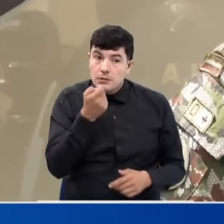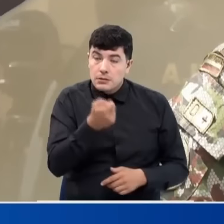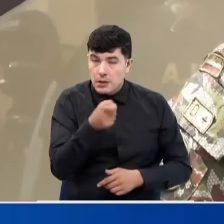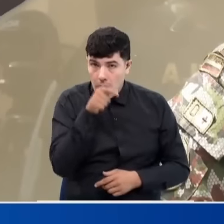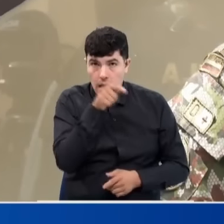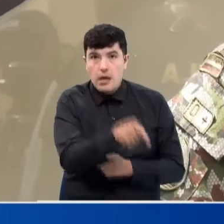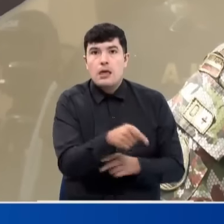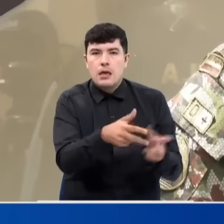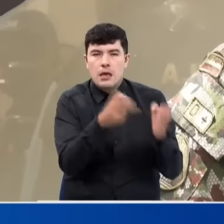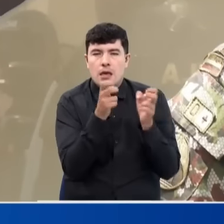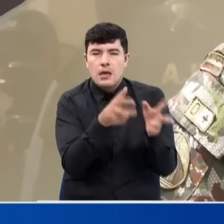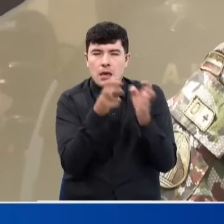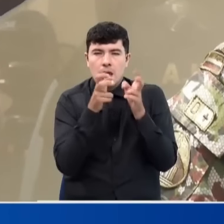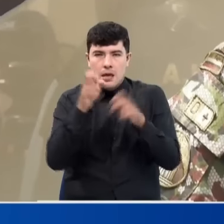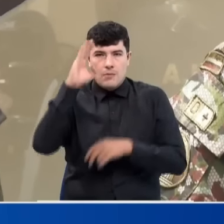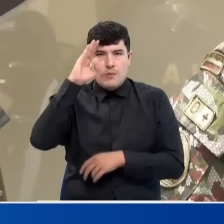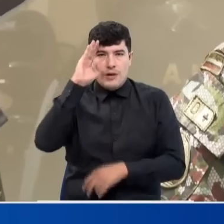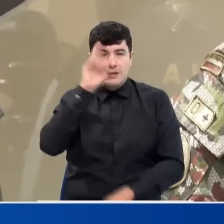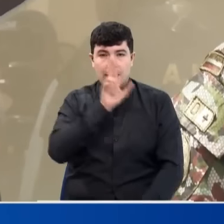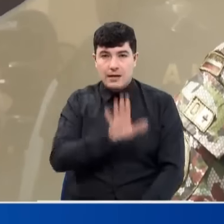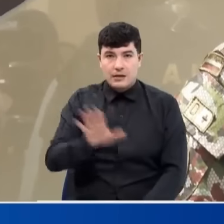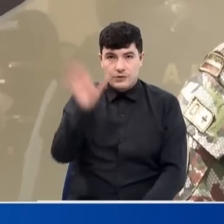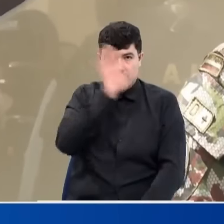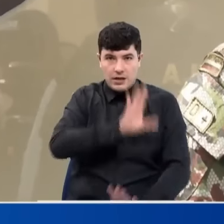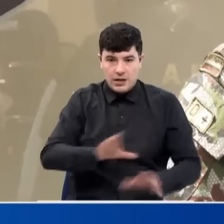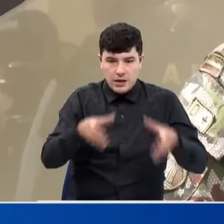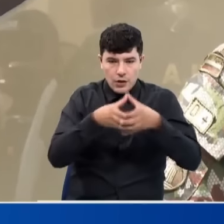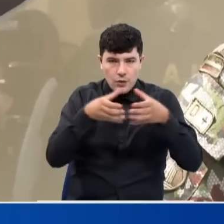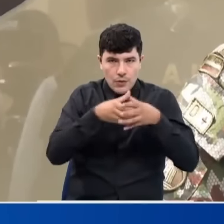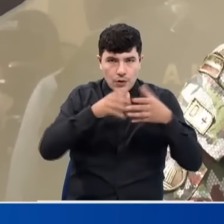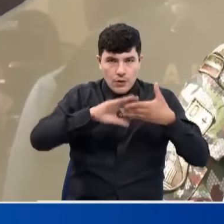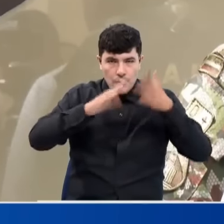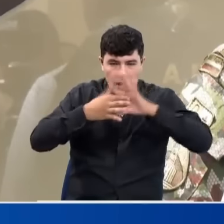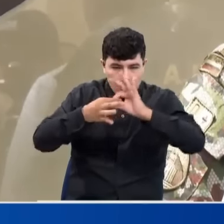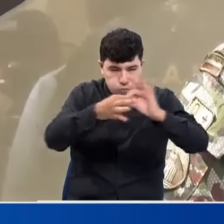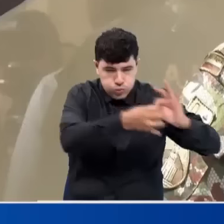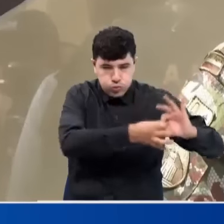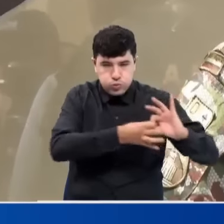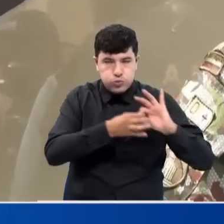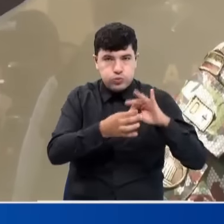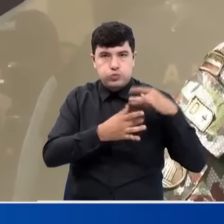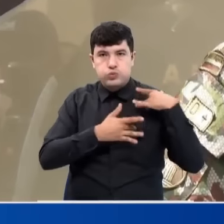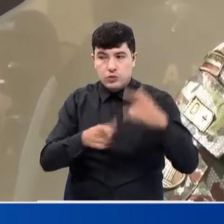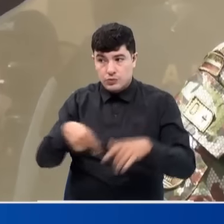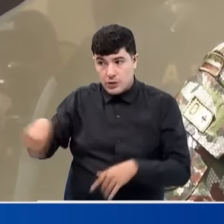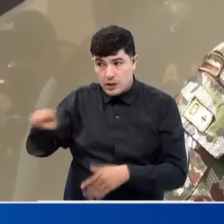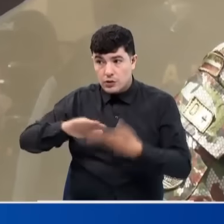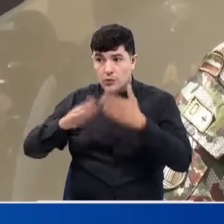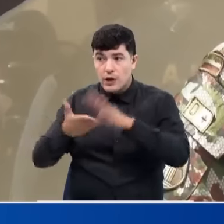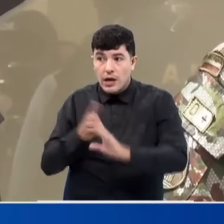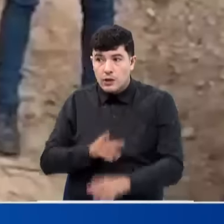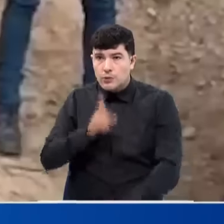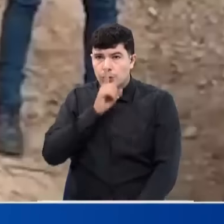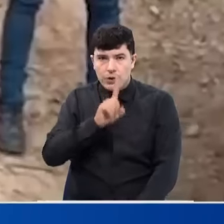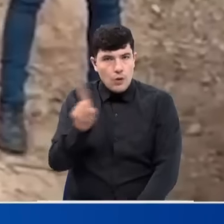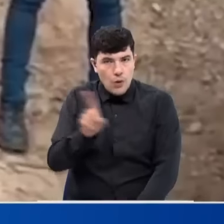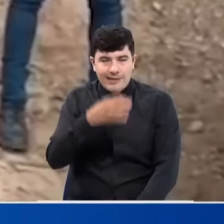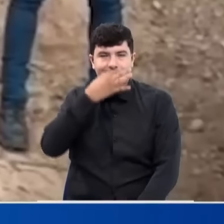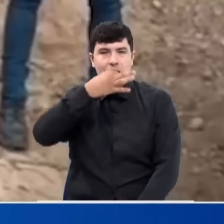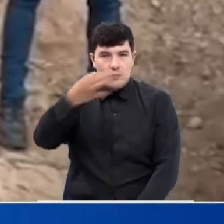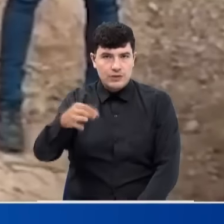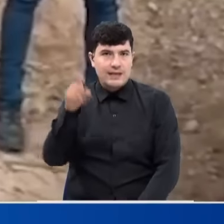del personal, a la inteligencia humana, a la red de cooperantes, al personal que tenemos, que ya no se queden callados, que denuncien.